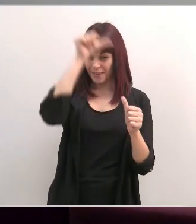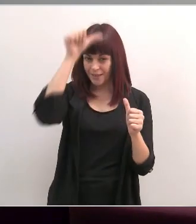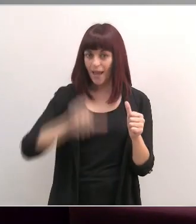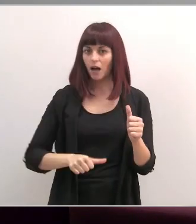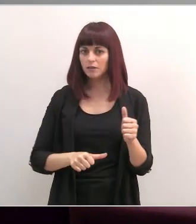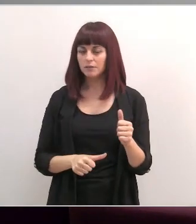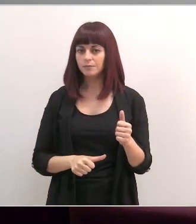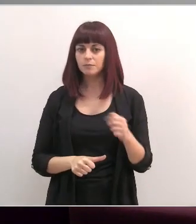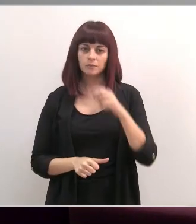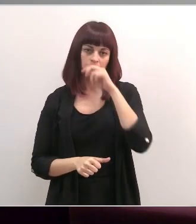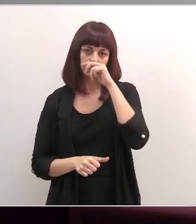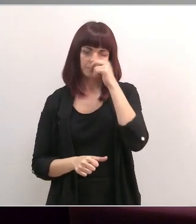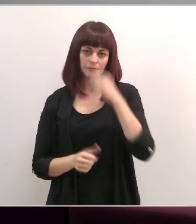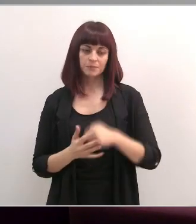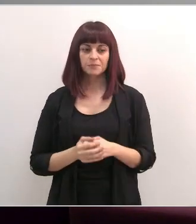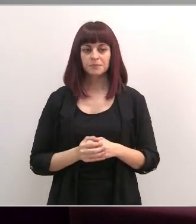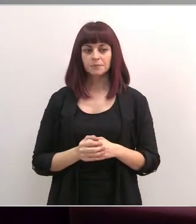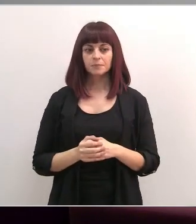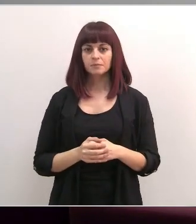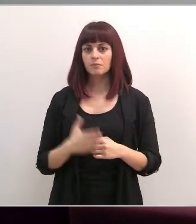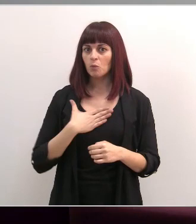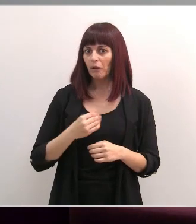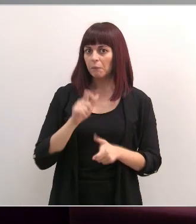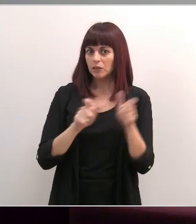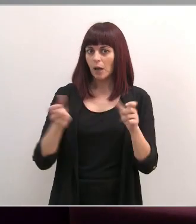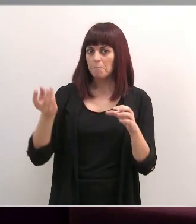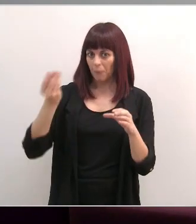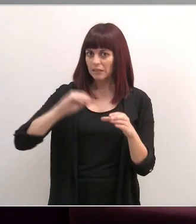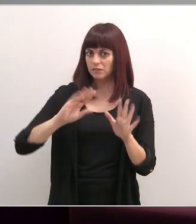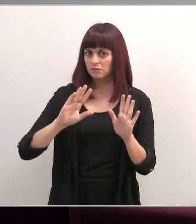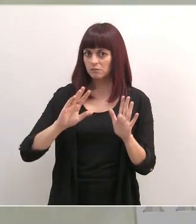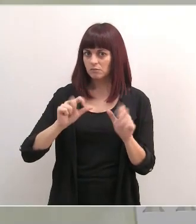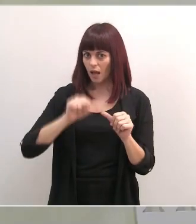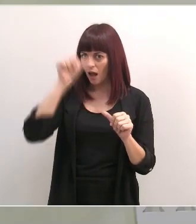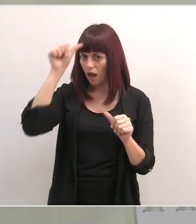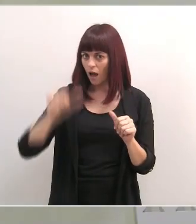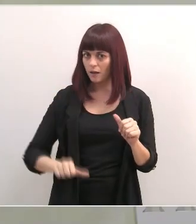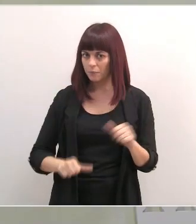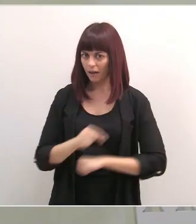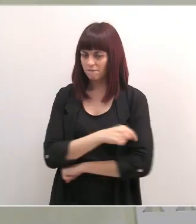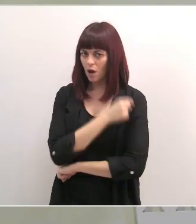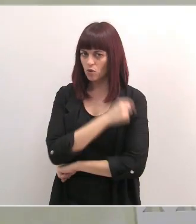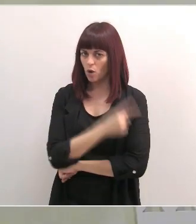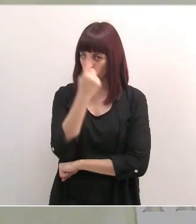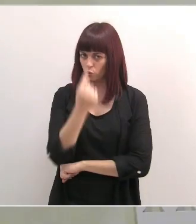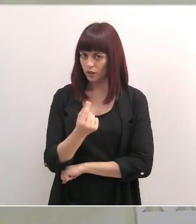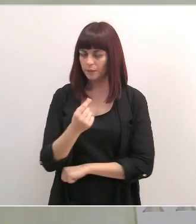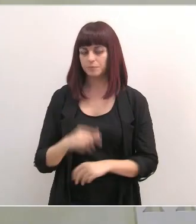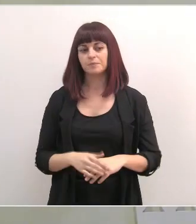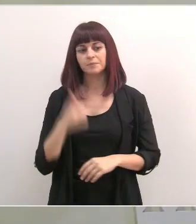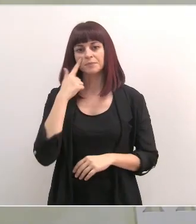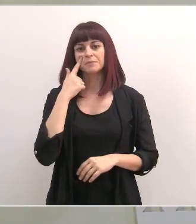se podrían ir incorporando nuevas personas. No, claro que a sí. esta campaña de vacunación. El calendario